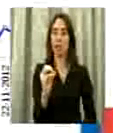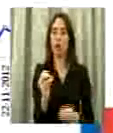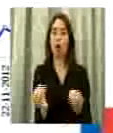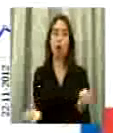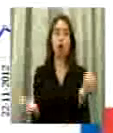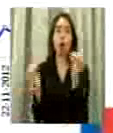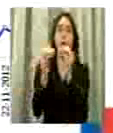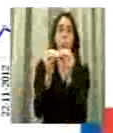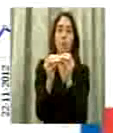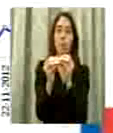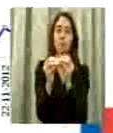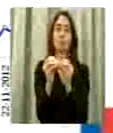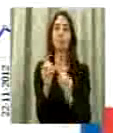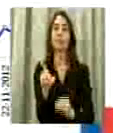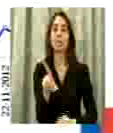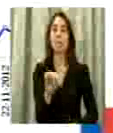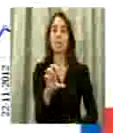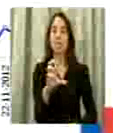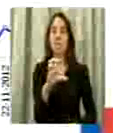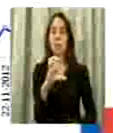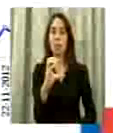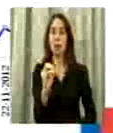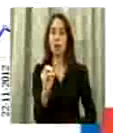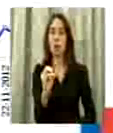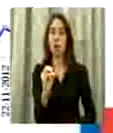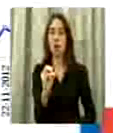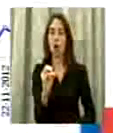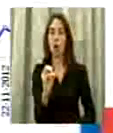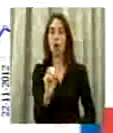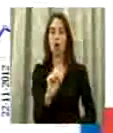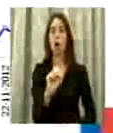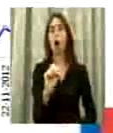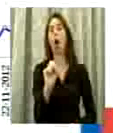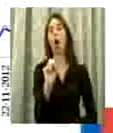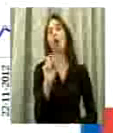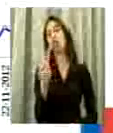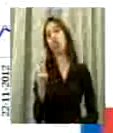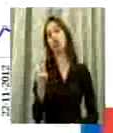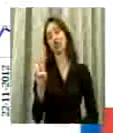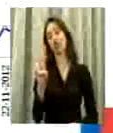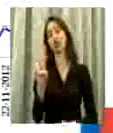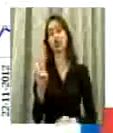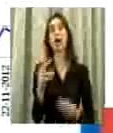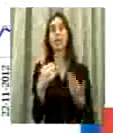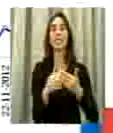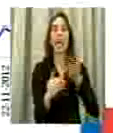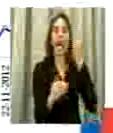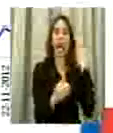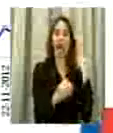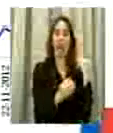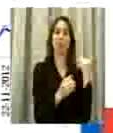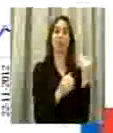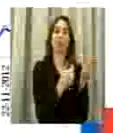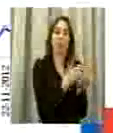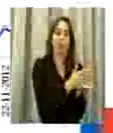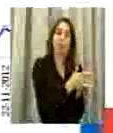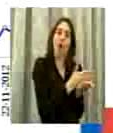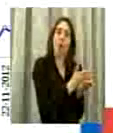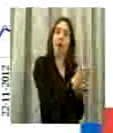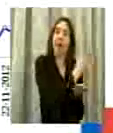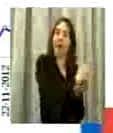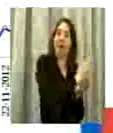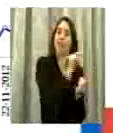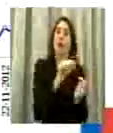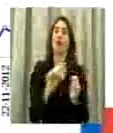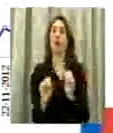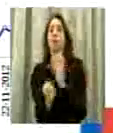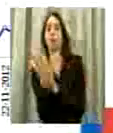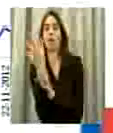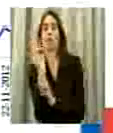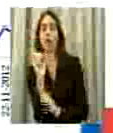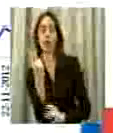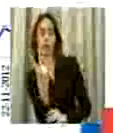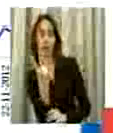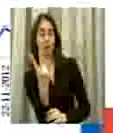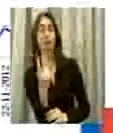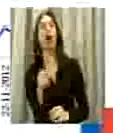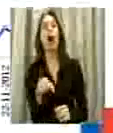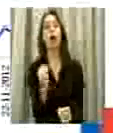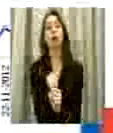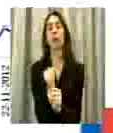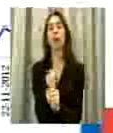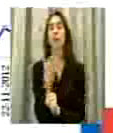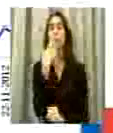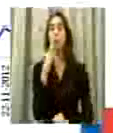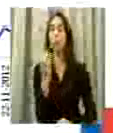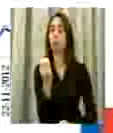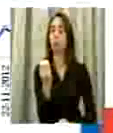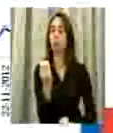recargado o el CIPCO con el CIPCO 2, que porque ya teníamos un esquema anterior, hoy día podemos trabajar mejor. Y